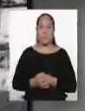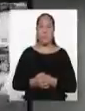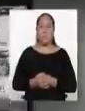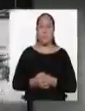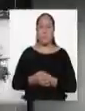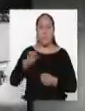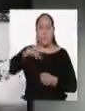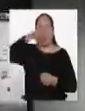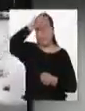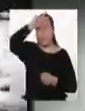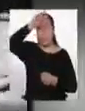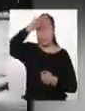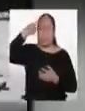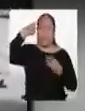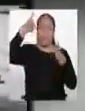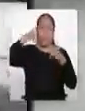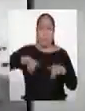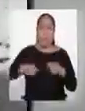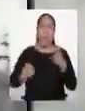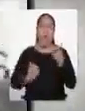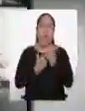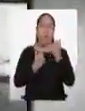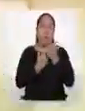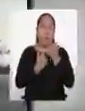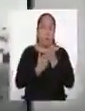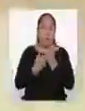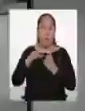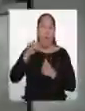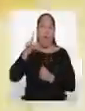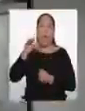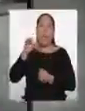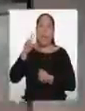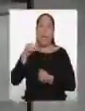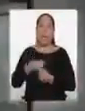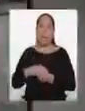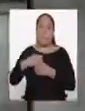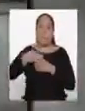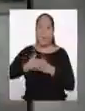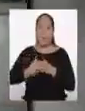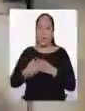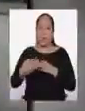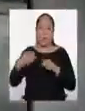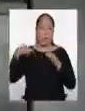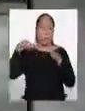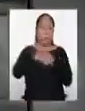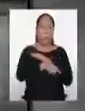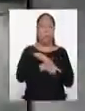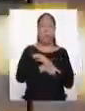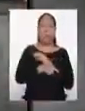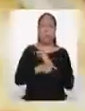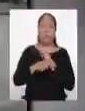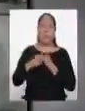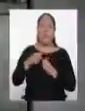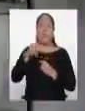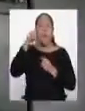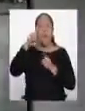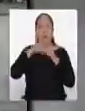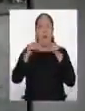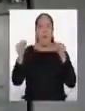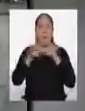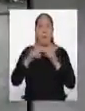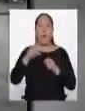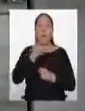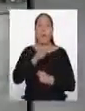El Perú decidió apoyar a los aliados, sobre todo después del ataque japonés a la base de Pearl Harbor en diciembre